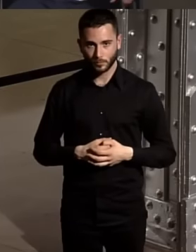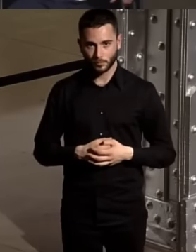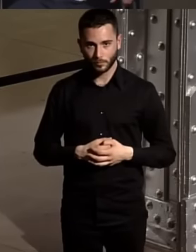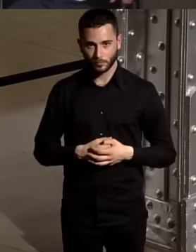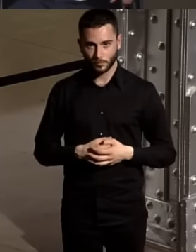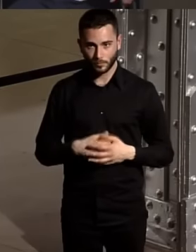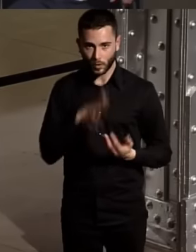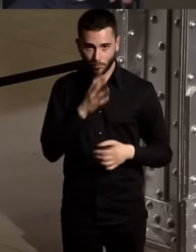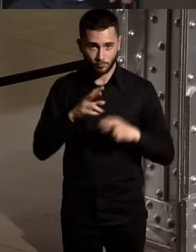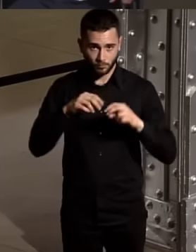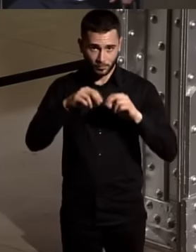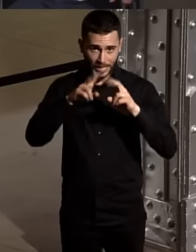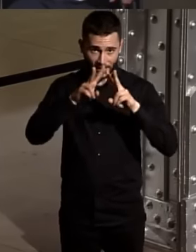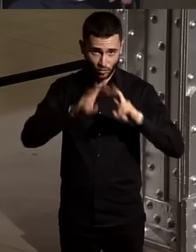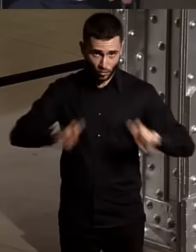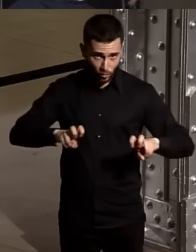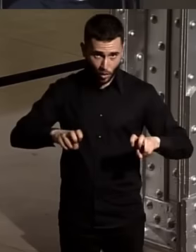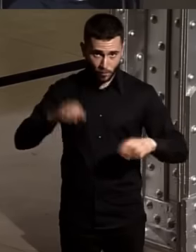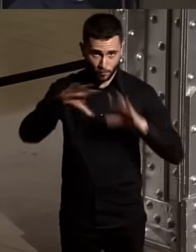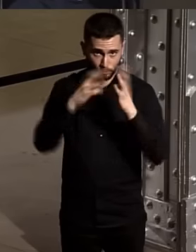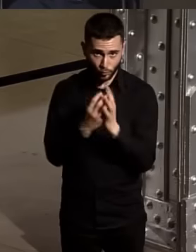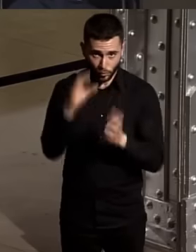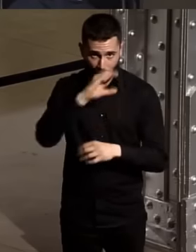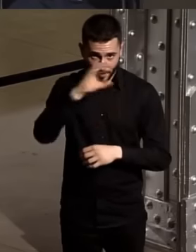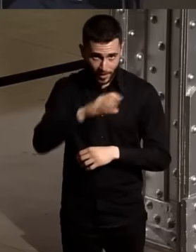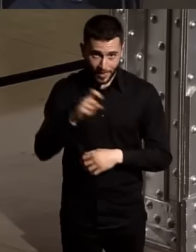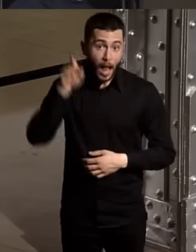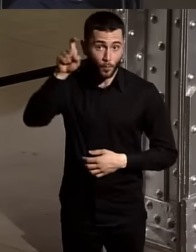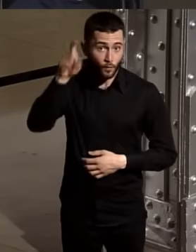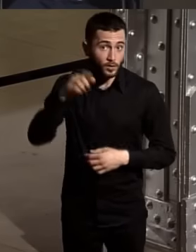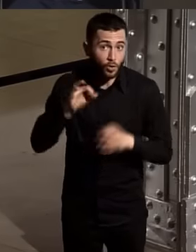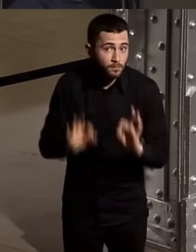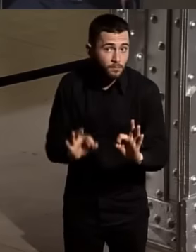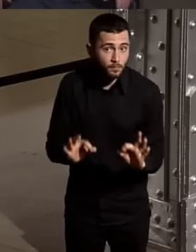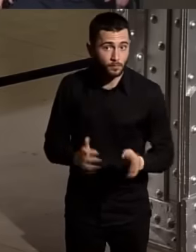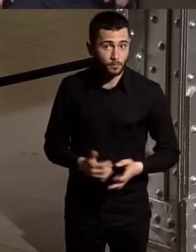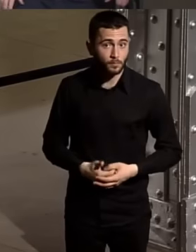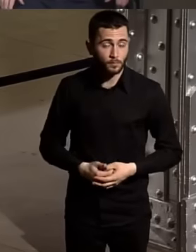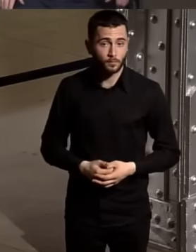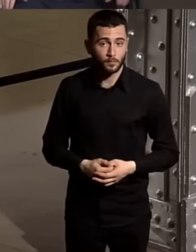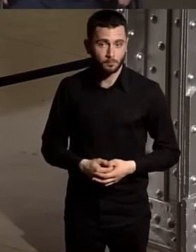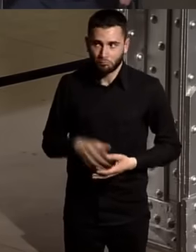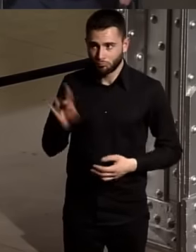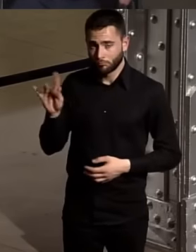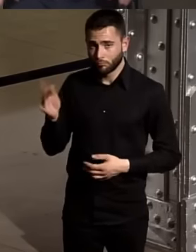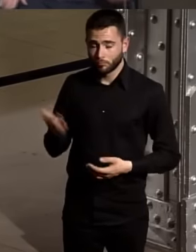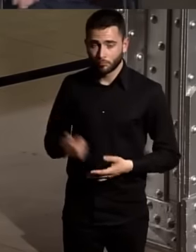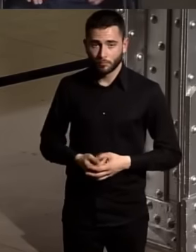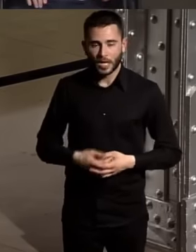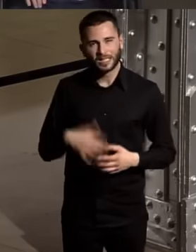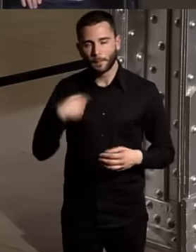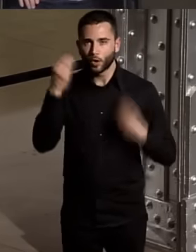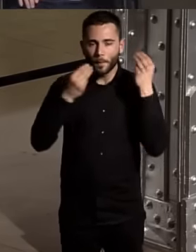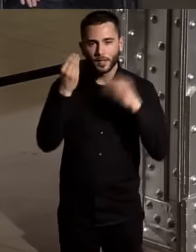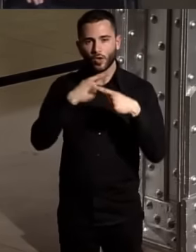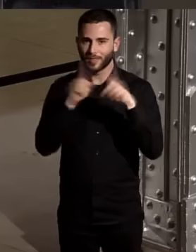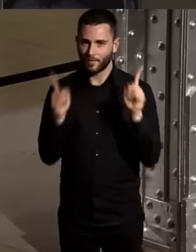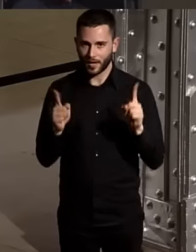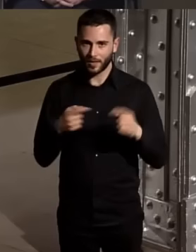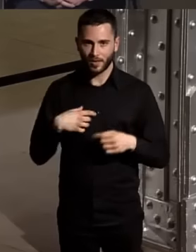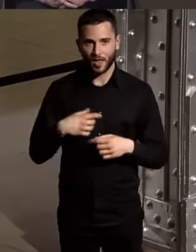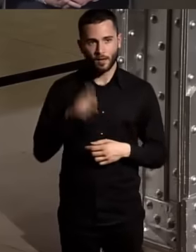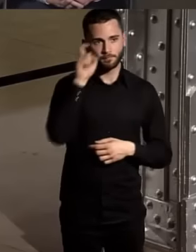la primera introducción al mundo de la ciencia lo hace el maestro o no Sí claro claro Sí pero yo creo que es diferente Una cosa